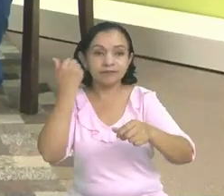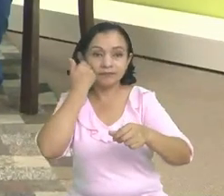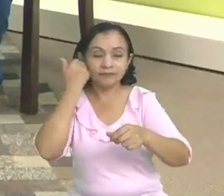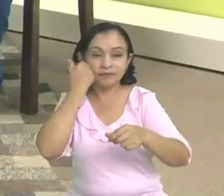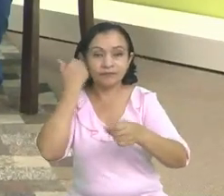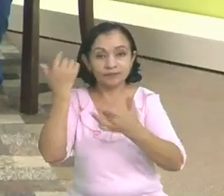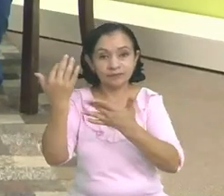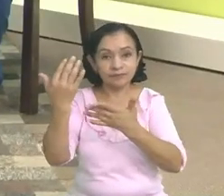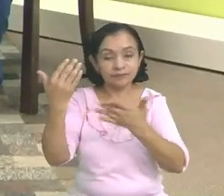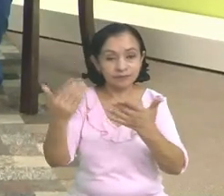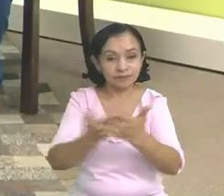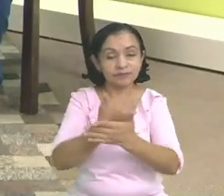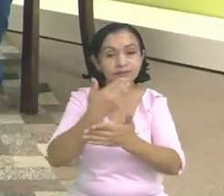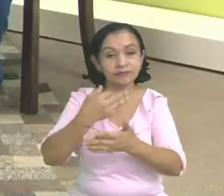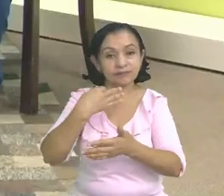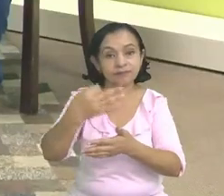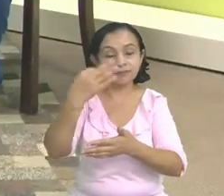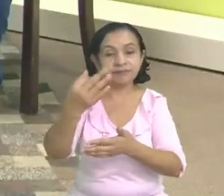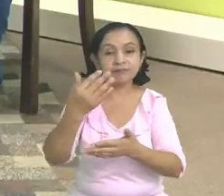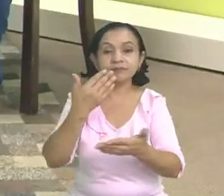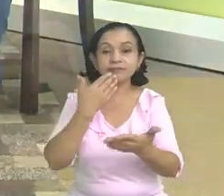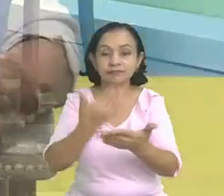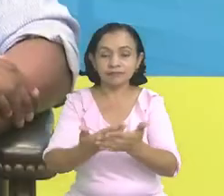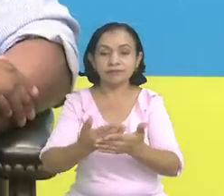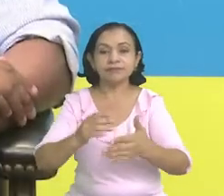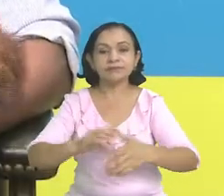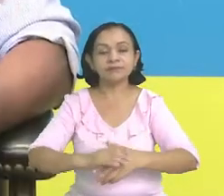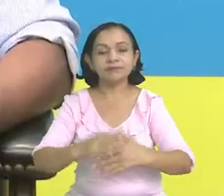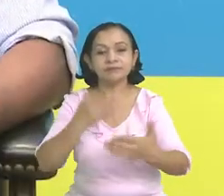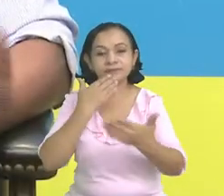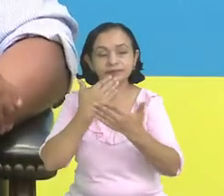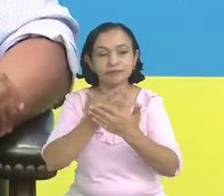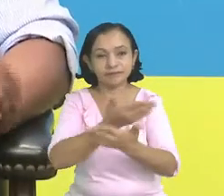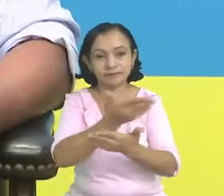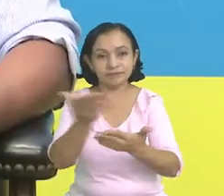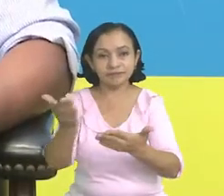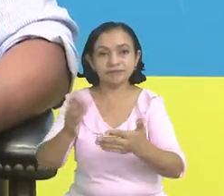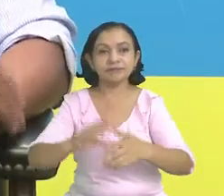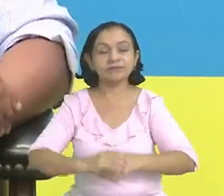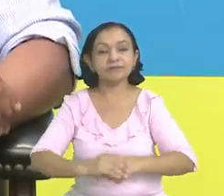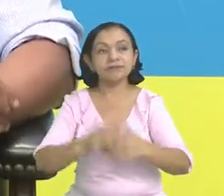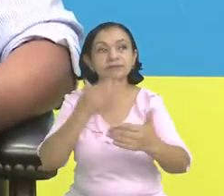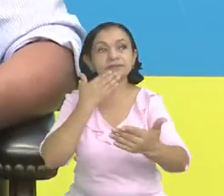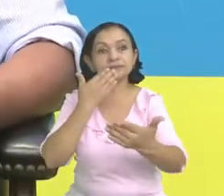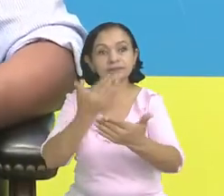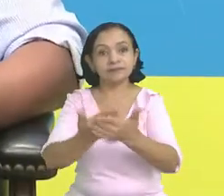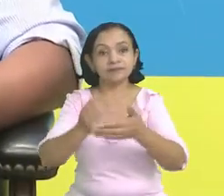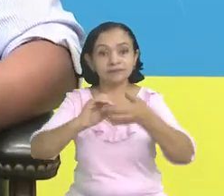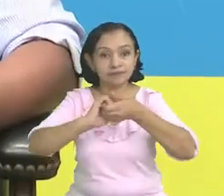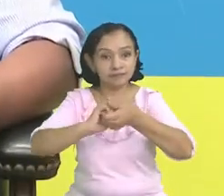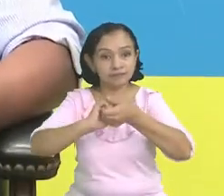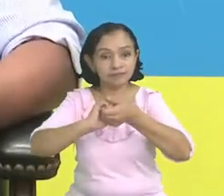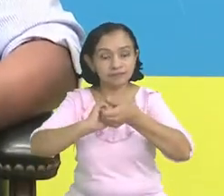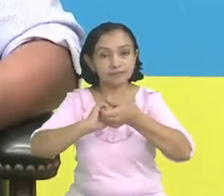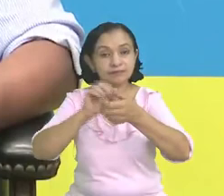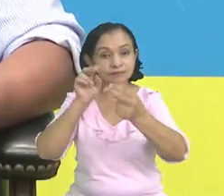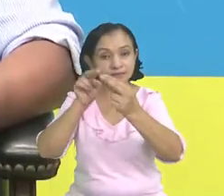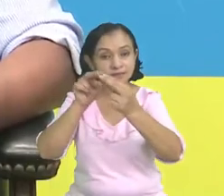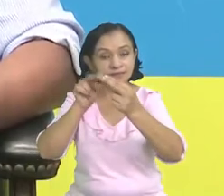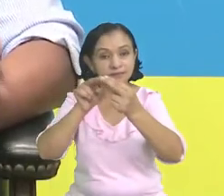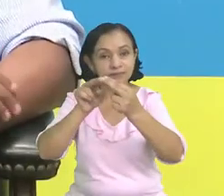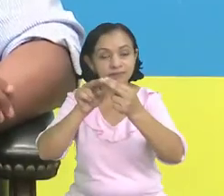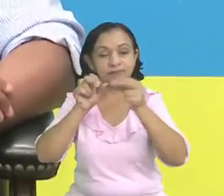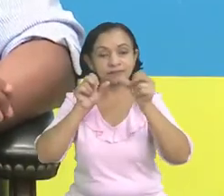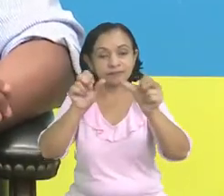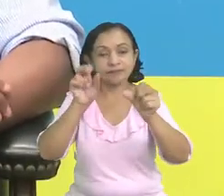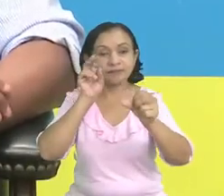Le esperamos en otra oportunidad. Recuerden que está en su casa. Gracias. Gracias a ustedes por atendernos. Gracias también a usted, amigo televidente, por su sintonía. Le invitamos a